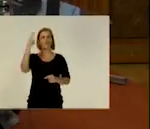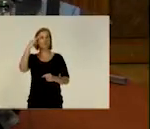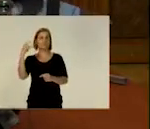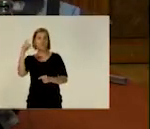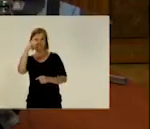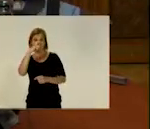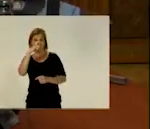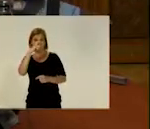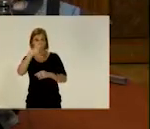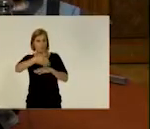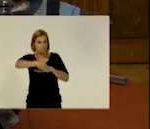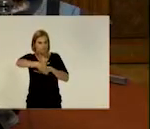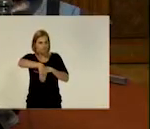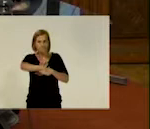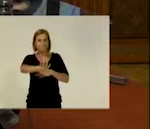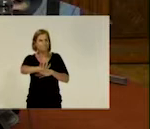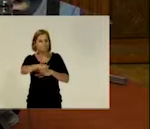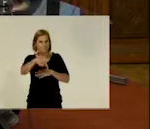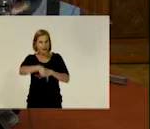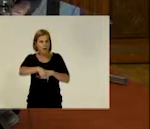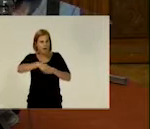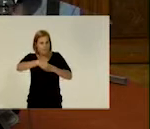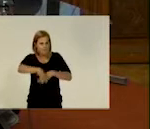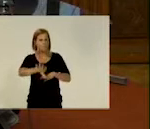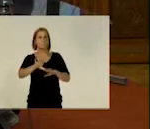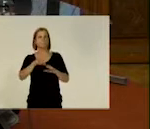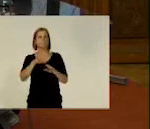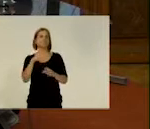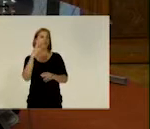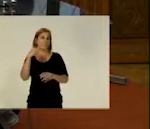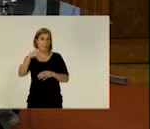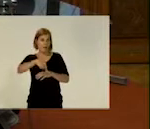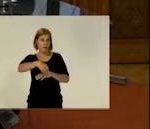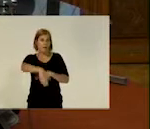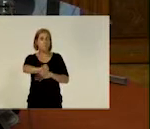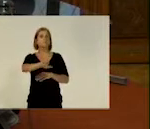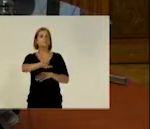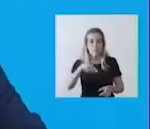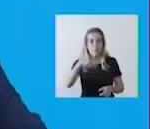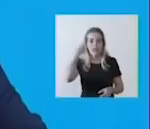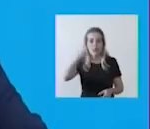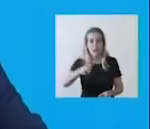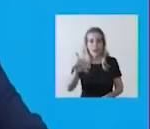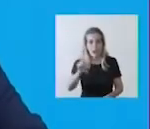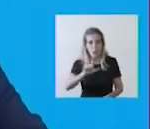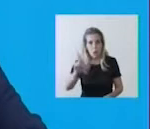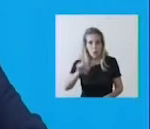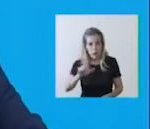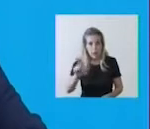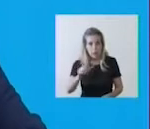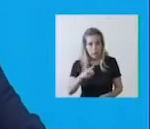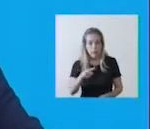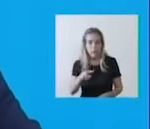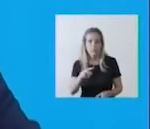Castellano junto a otros 29 intendentes del país con el presidente Alberto Fernández. Castellano, Emilio Hatón de Santa